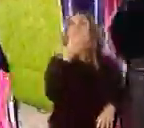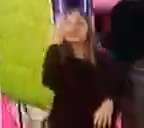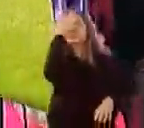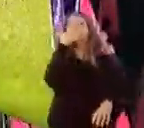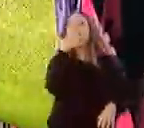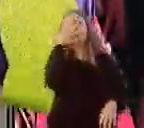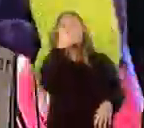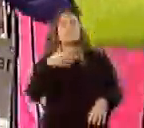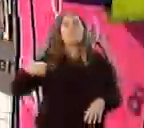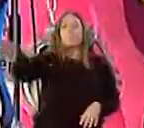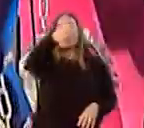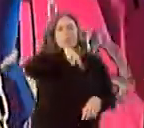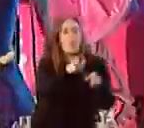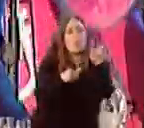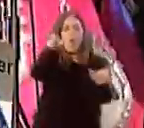bueno